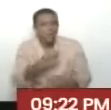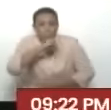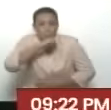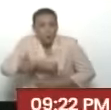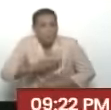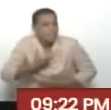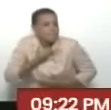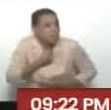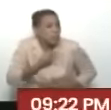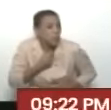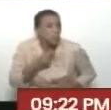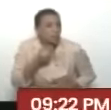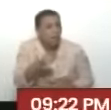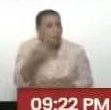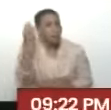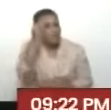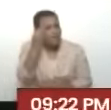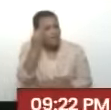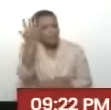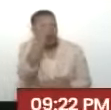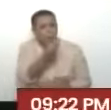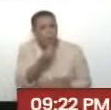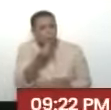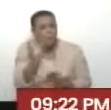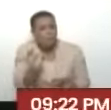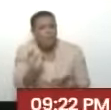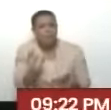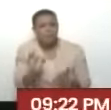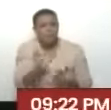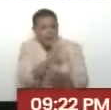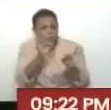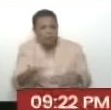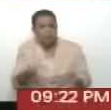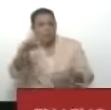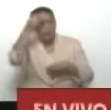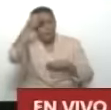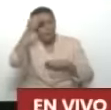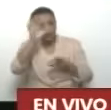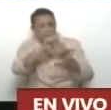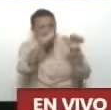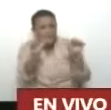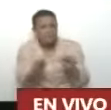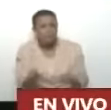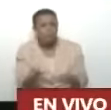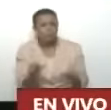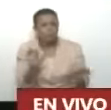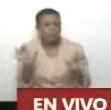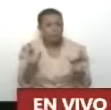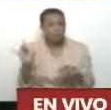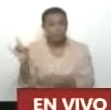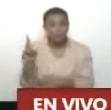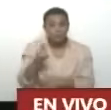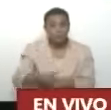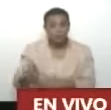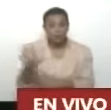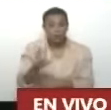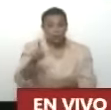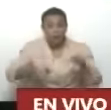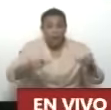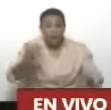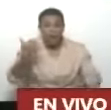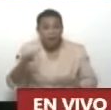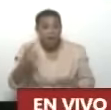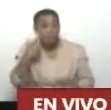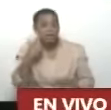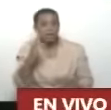creo que la juventud tiene que tomar todos los medios y que es un sistema que el venezolano y la venezolana tiene